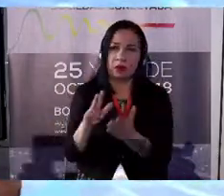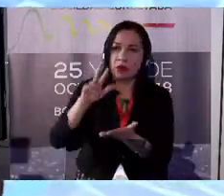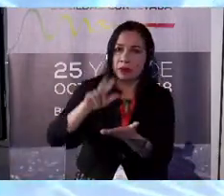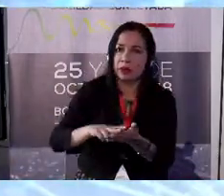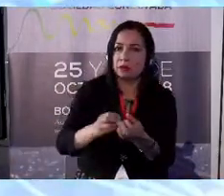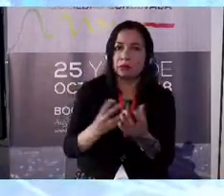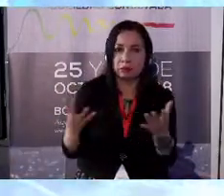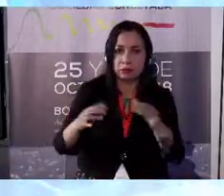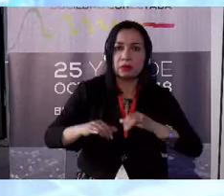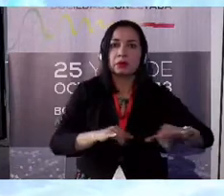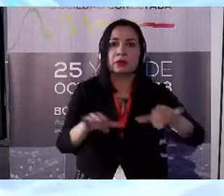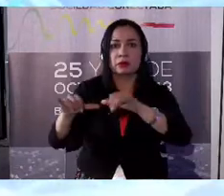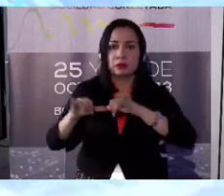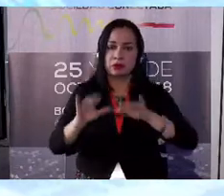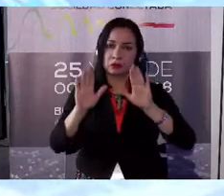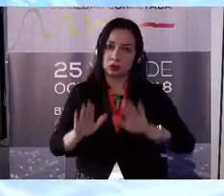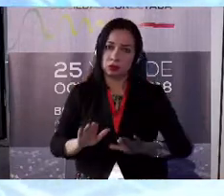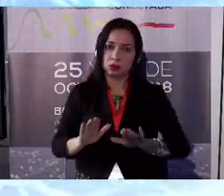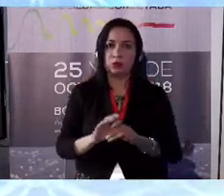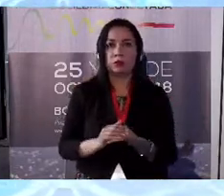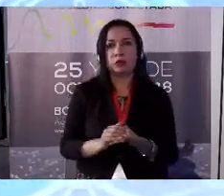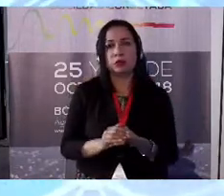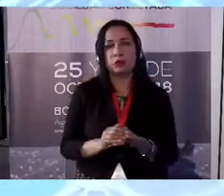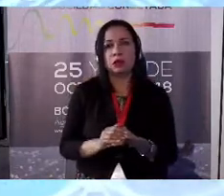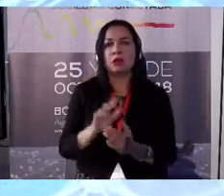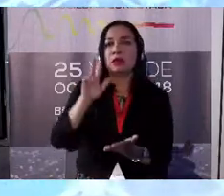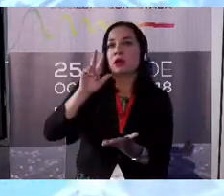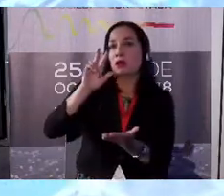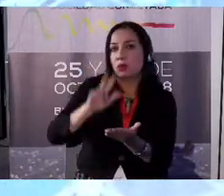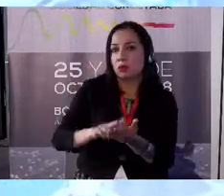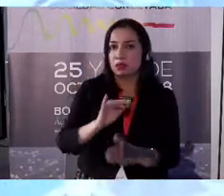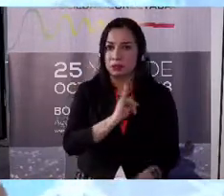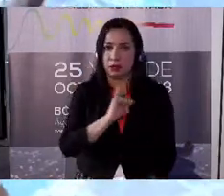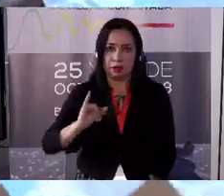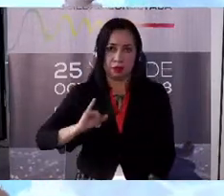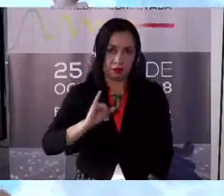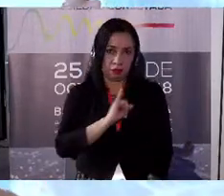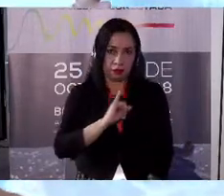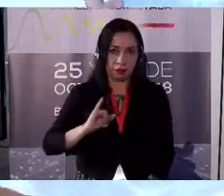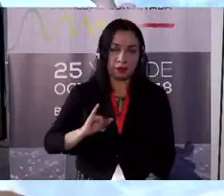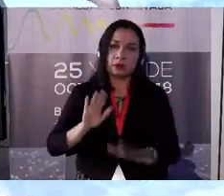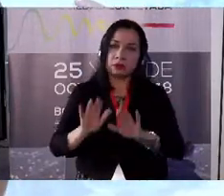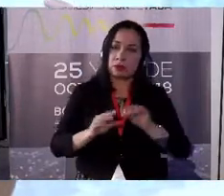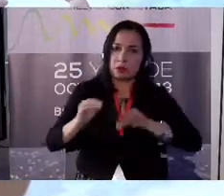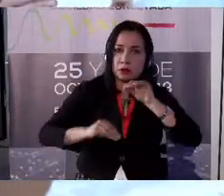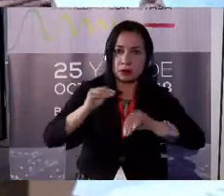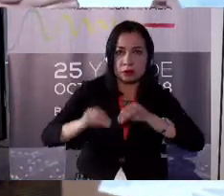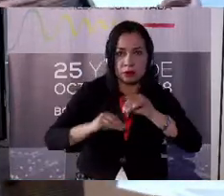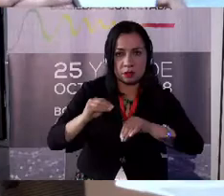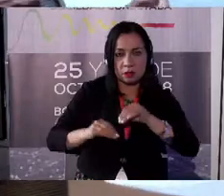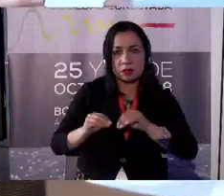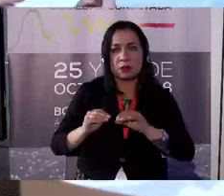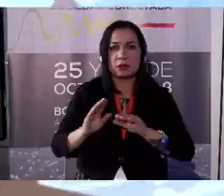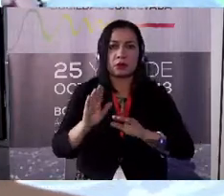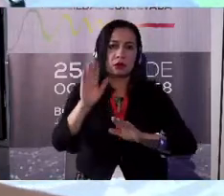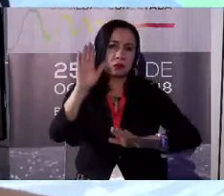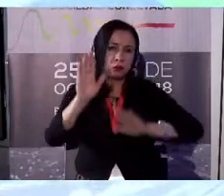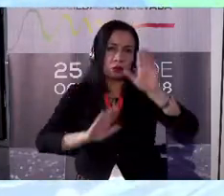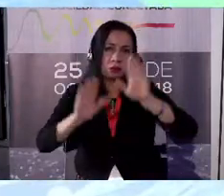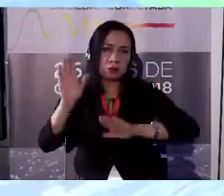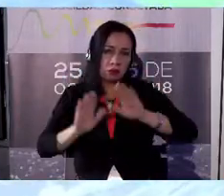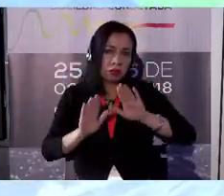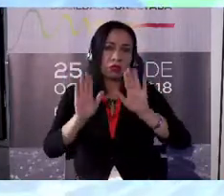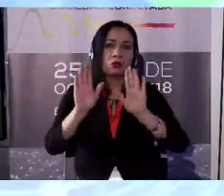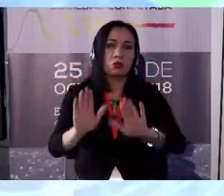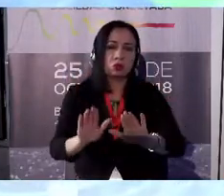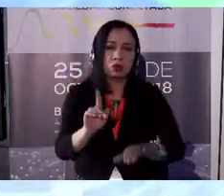simultáneamente. Esas licencias eran independientes y el diseño de la subasta era específicamente